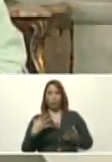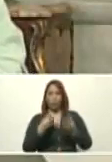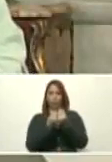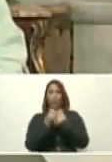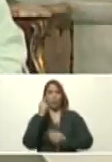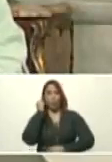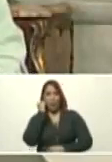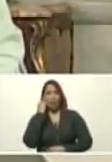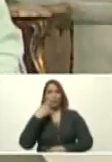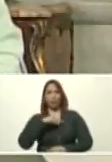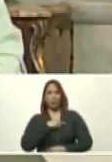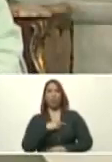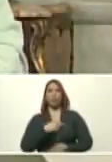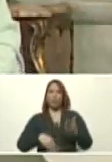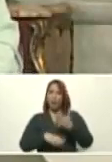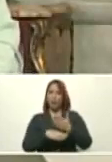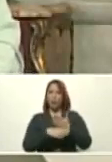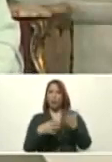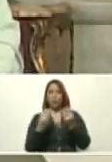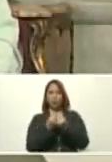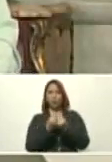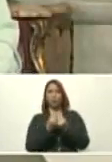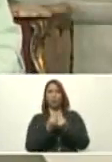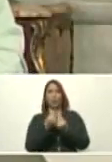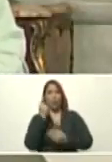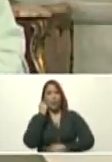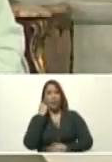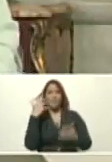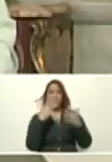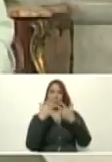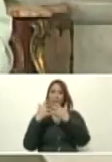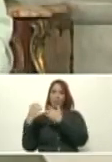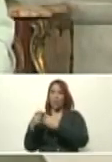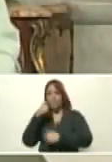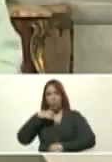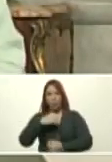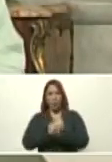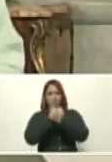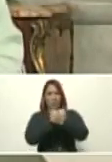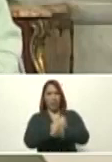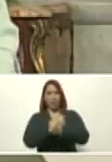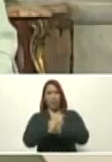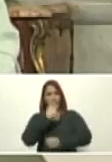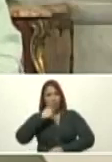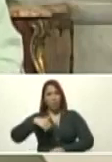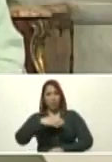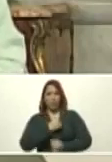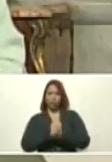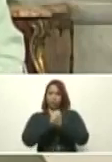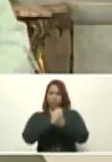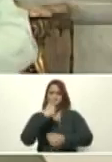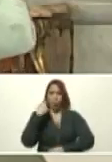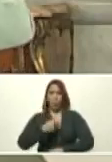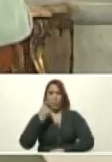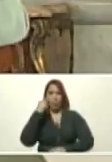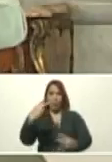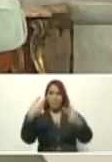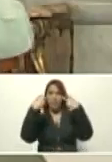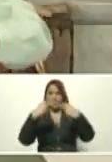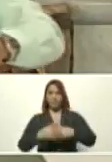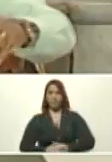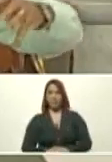las batallas que nos tocan con las mujeres. Pueblo amado, pueblo querido, hombres y mujeres que nos ven